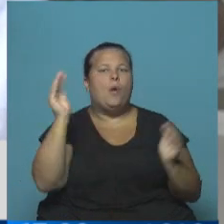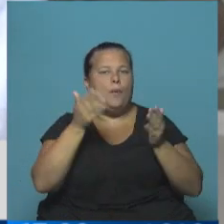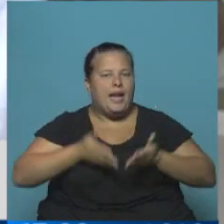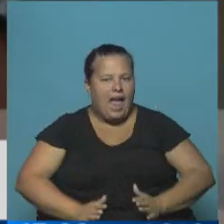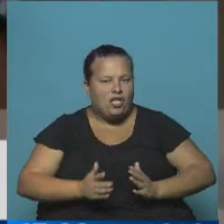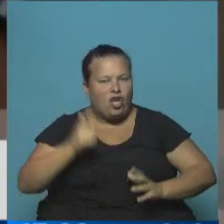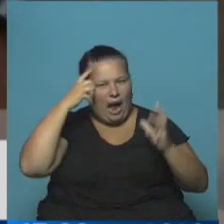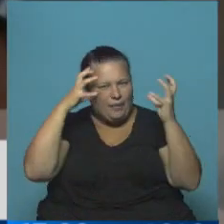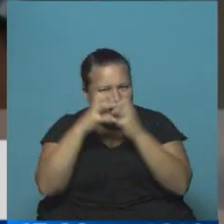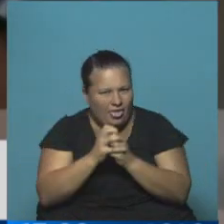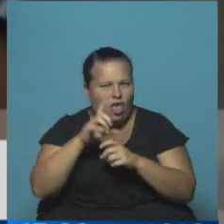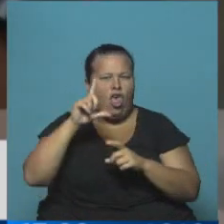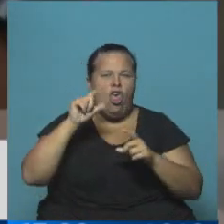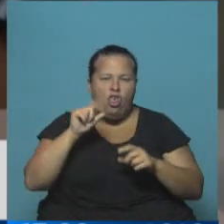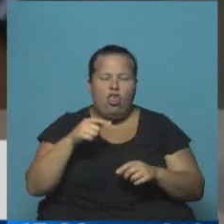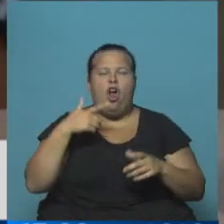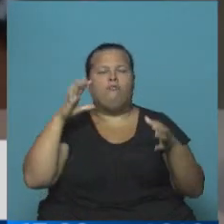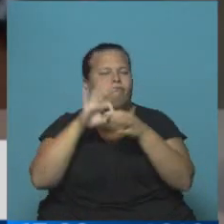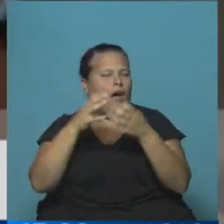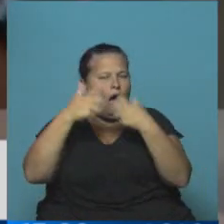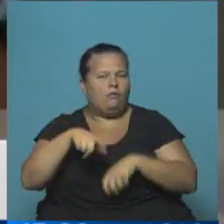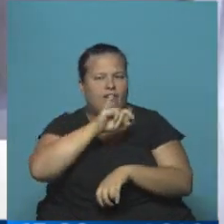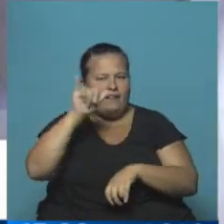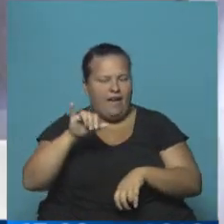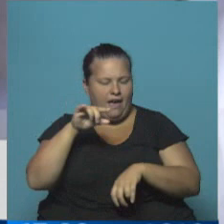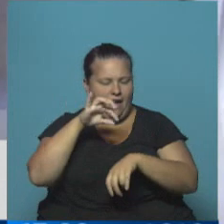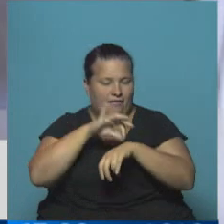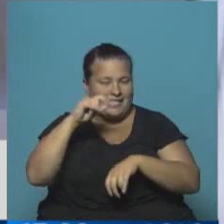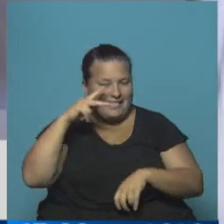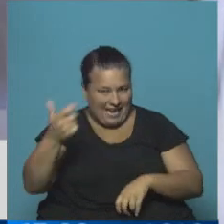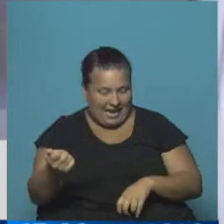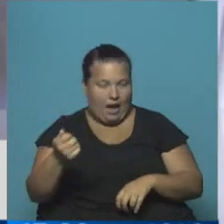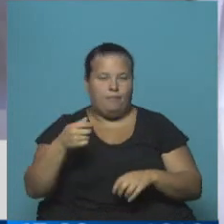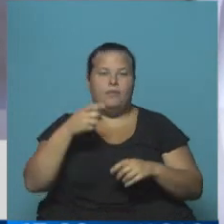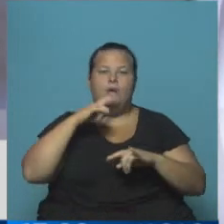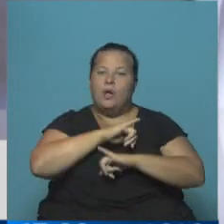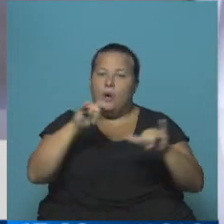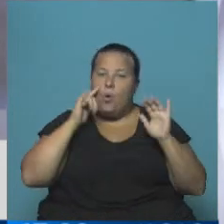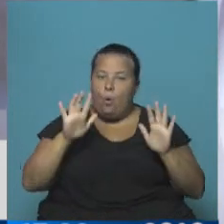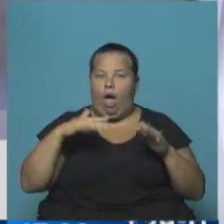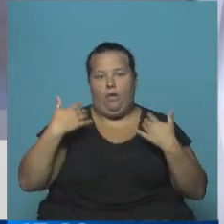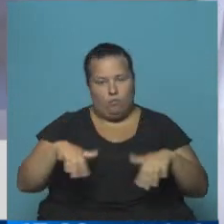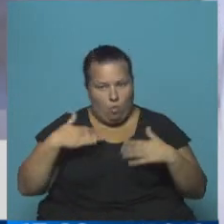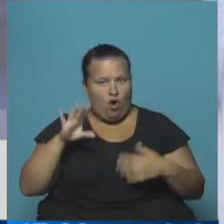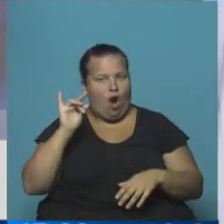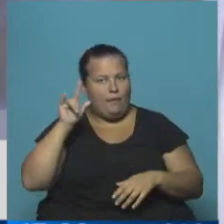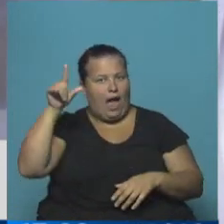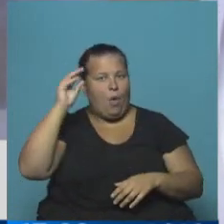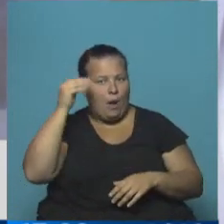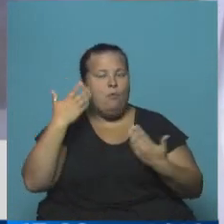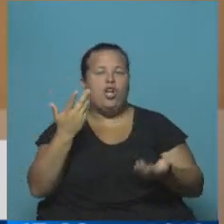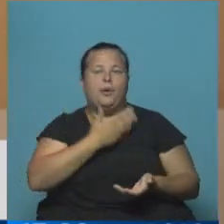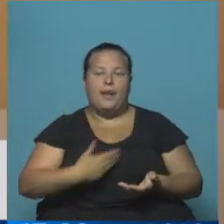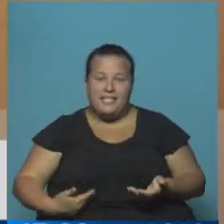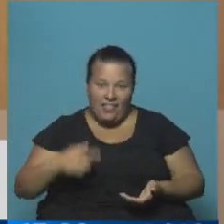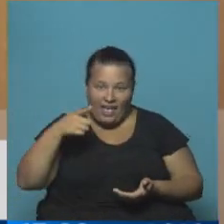nacidos con microcefalia dolencia que se relaciona con esta enfermedad el nivel de alarma es muy complicado en Brasil y por eso la presidenta